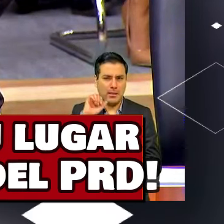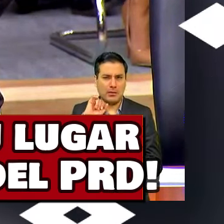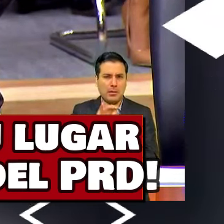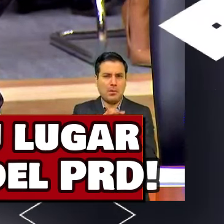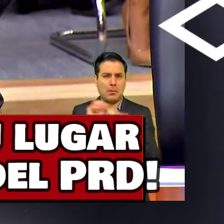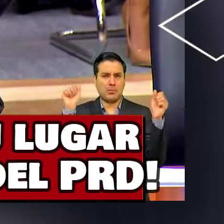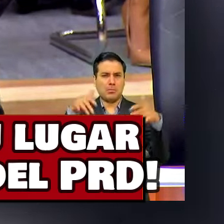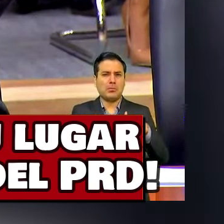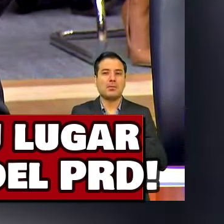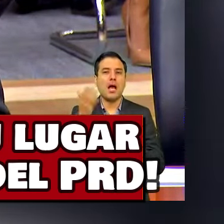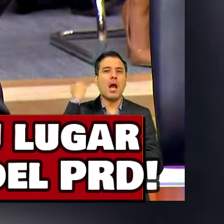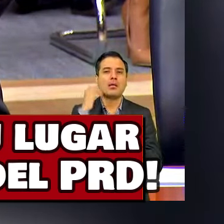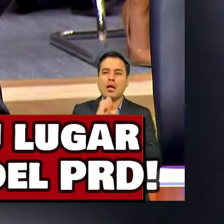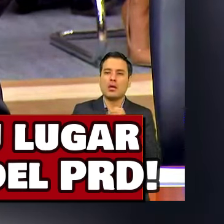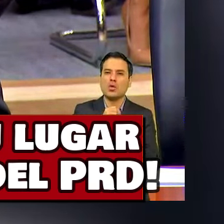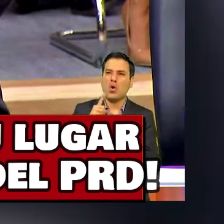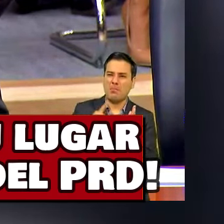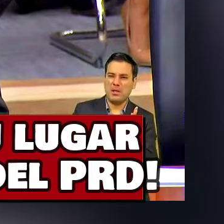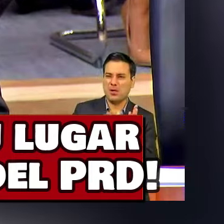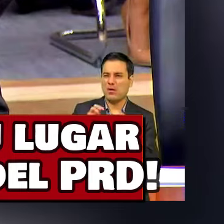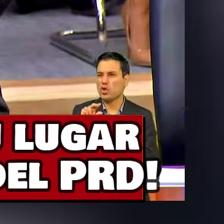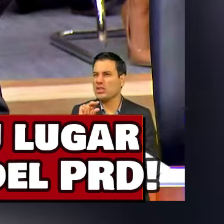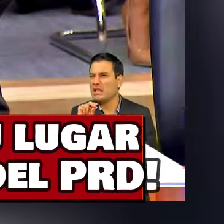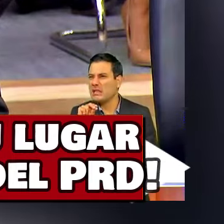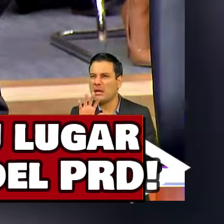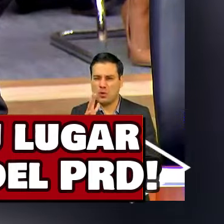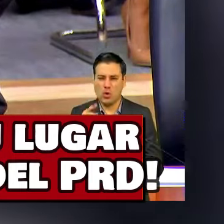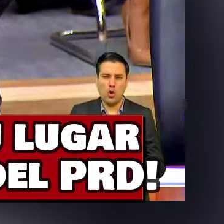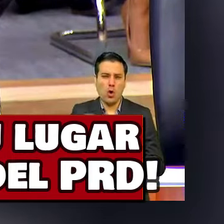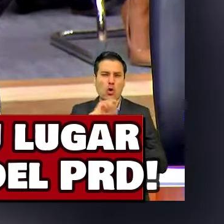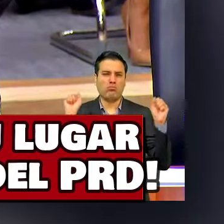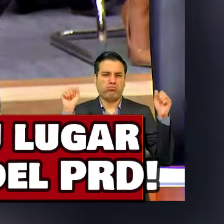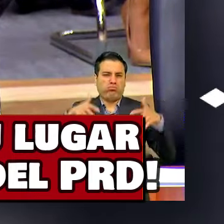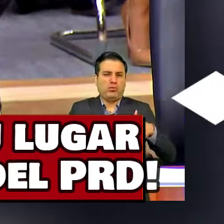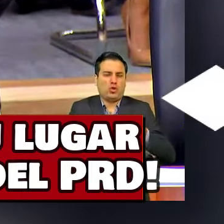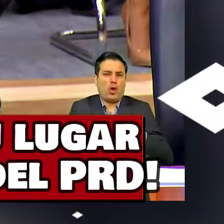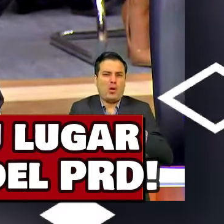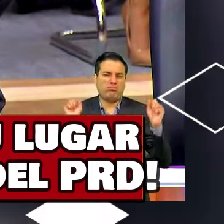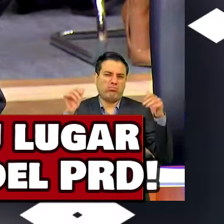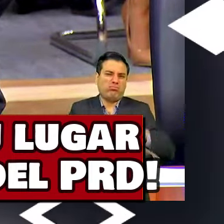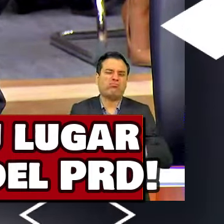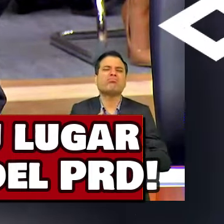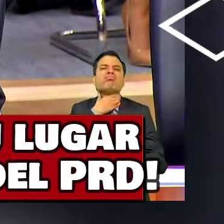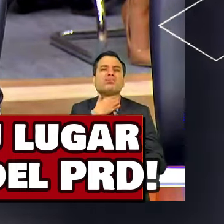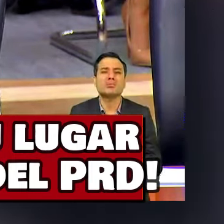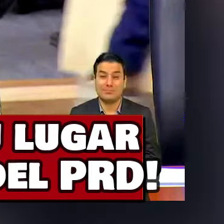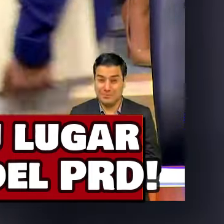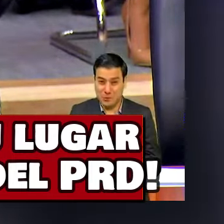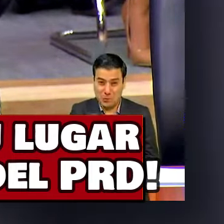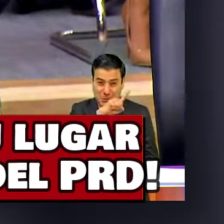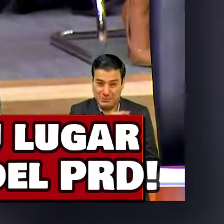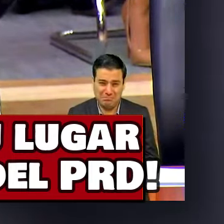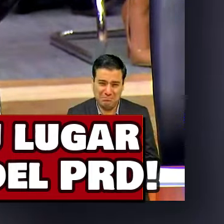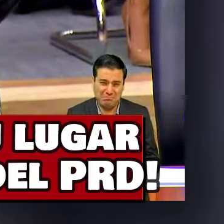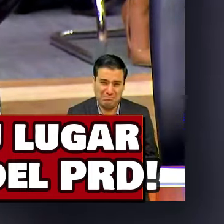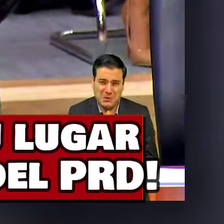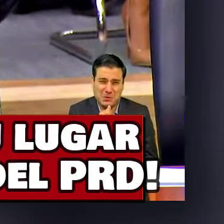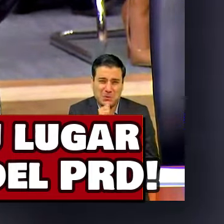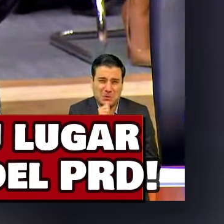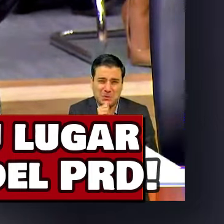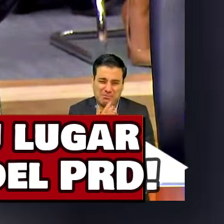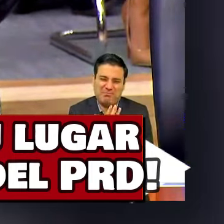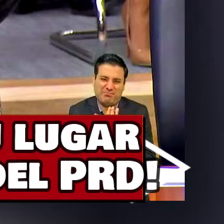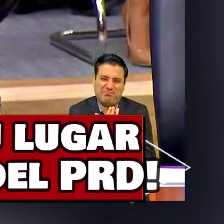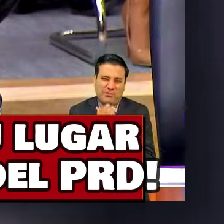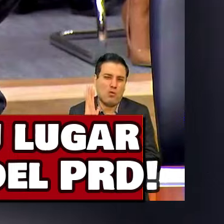los 80s. Nos llevó un poquito llegar al poder, o sea que les va a tardar un poco, aparte de llenar el Zócalo, que puedan regresar a ejercer el gobierno de